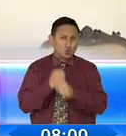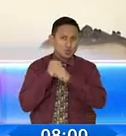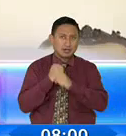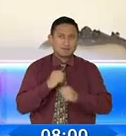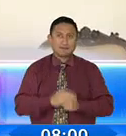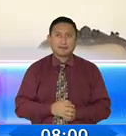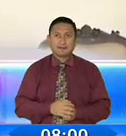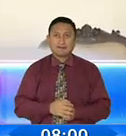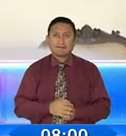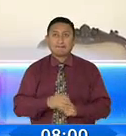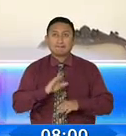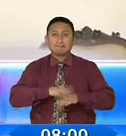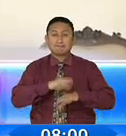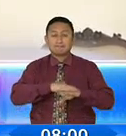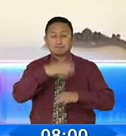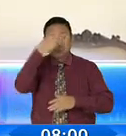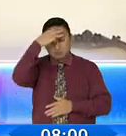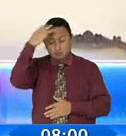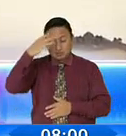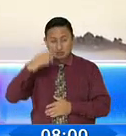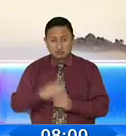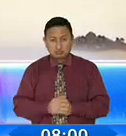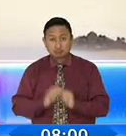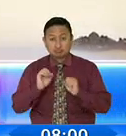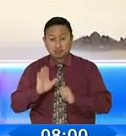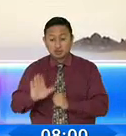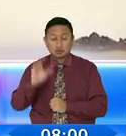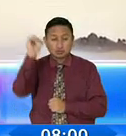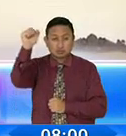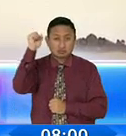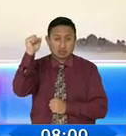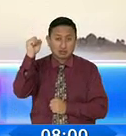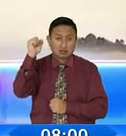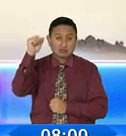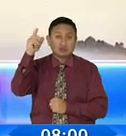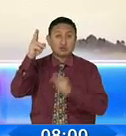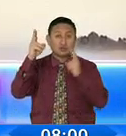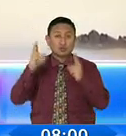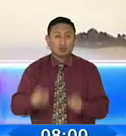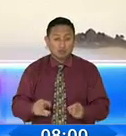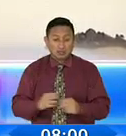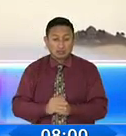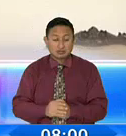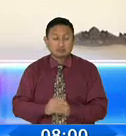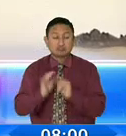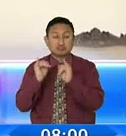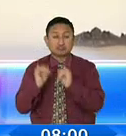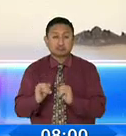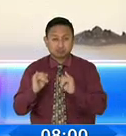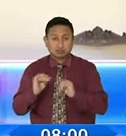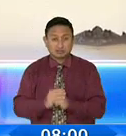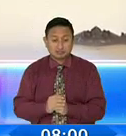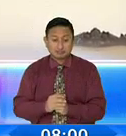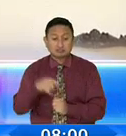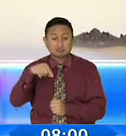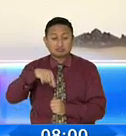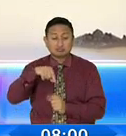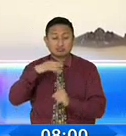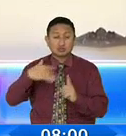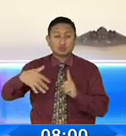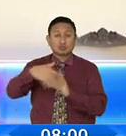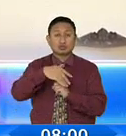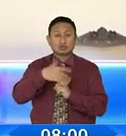de la migración riesgosa y que se atenten a sus derechos humanos, a los derechos individuales, más aún cuando hay situaciones, como hemos